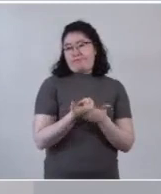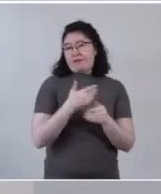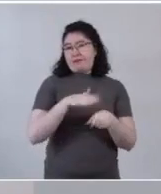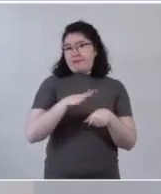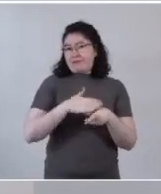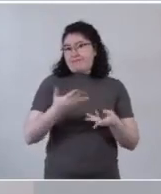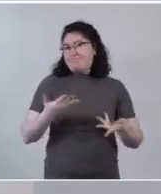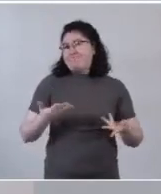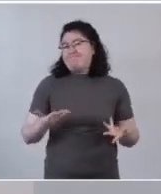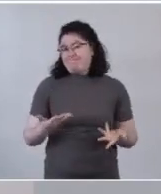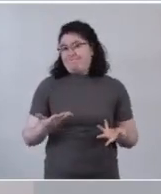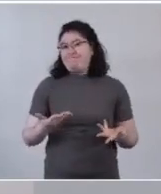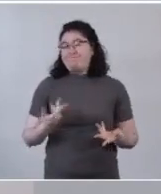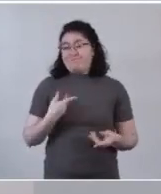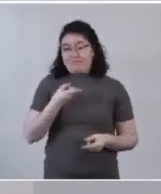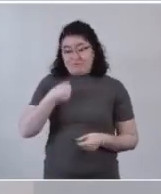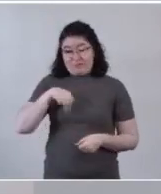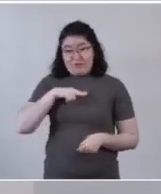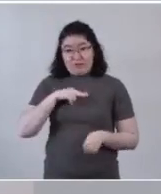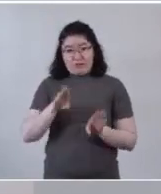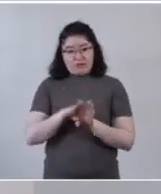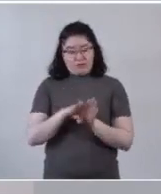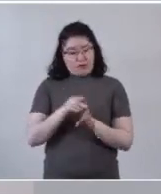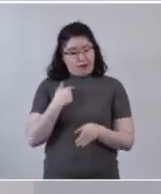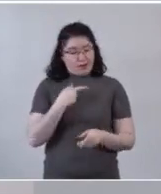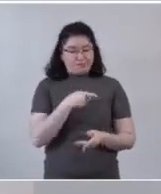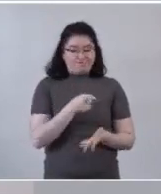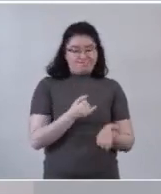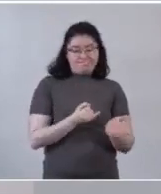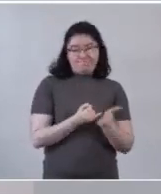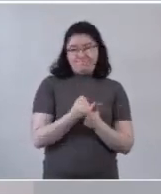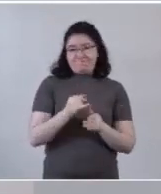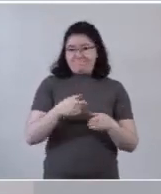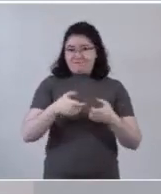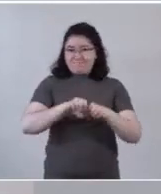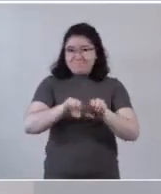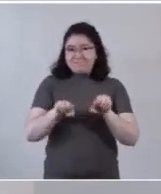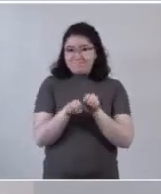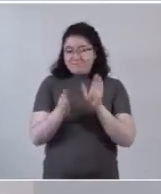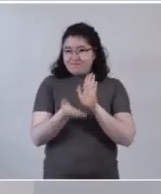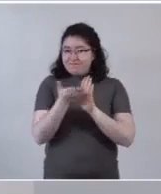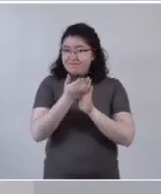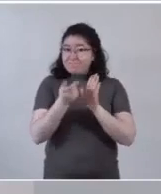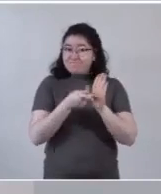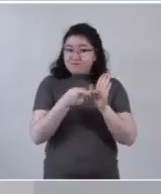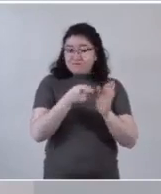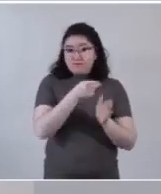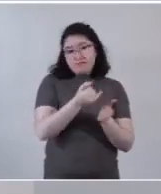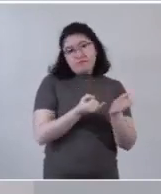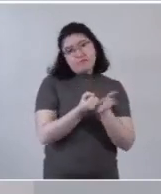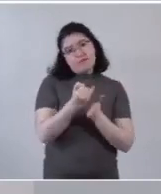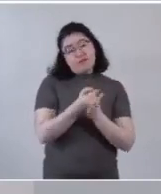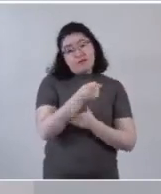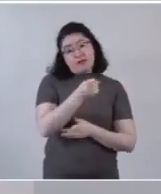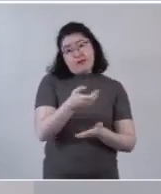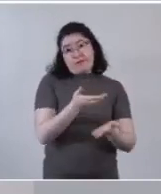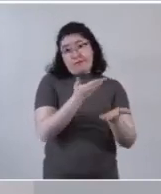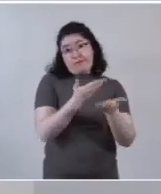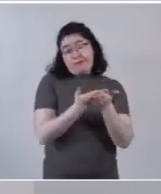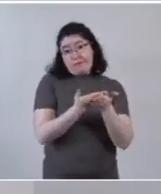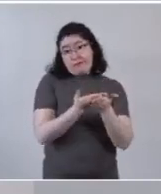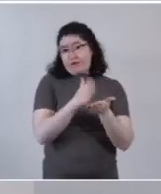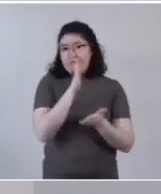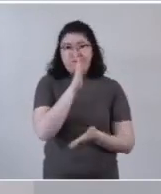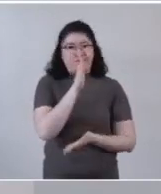y ahí dentro del fideicomiso de reconstrucción se tomó la decisión que pues que esta propuesta que estaba haciendo la empresa pues no